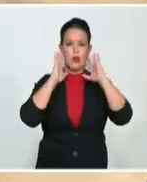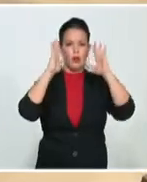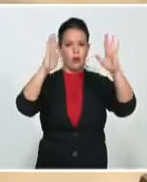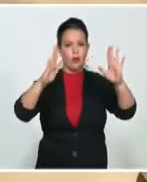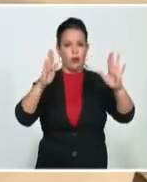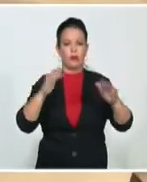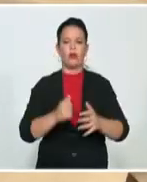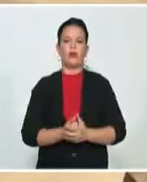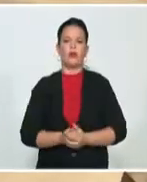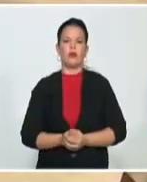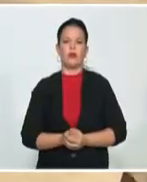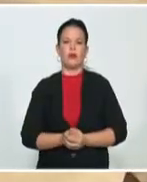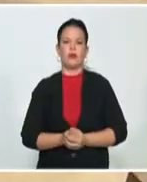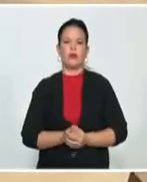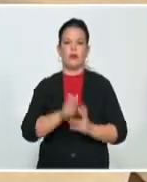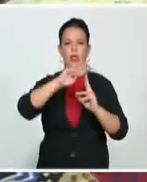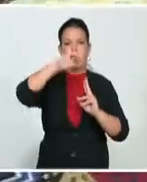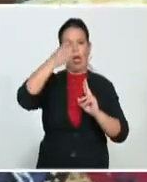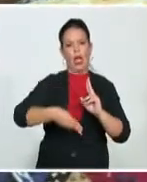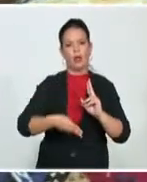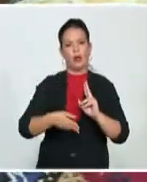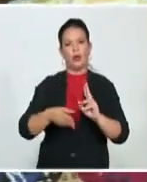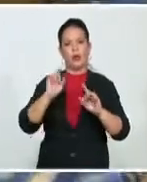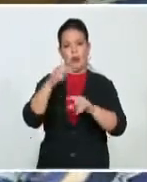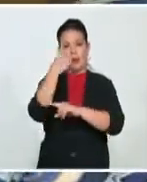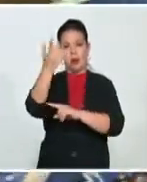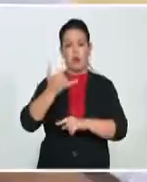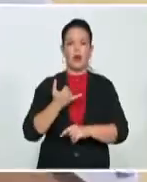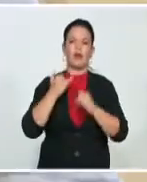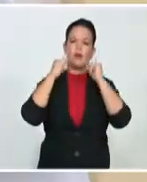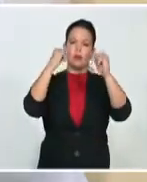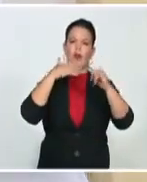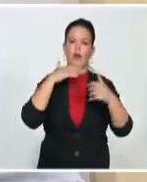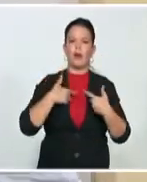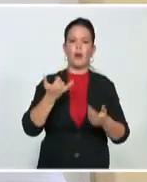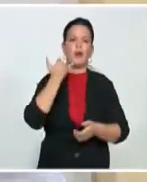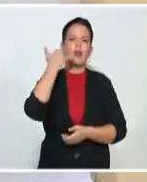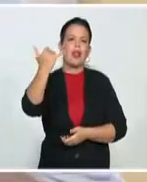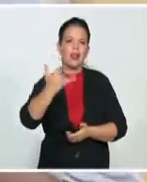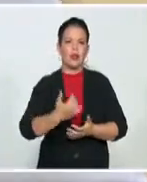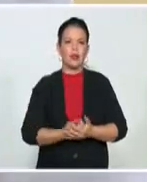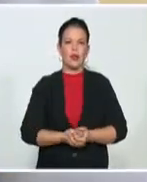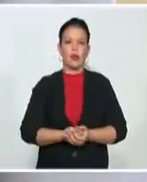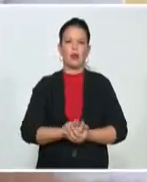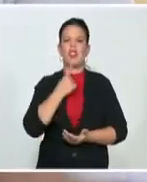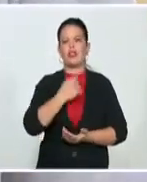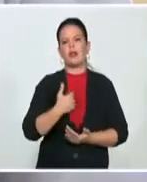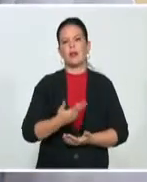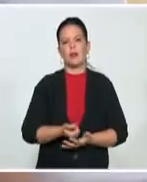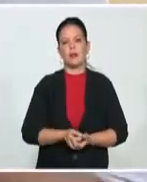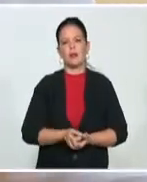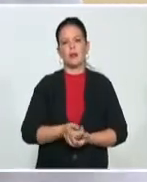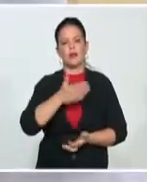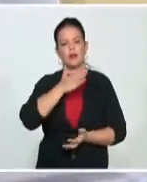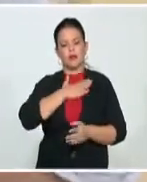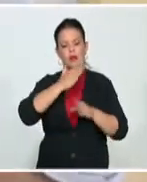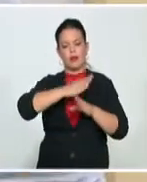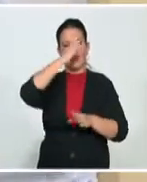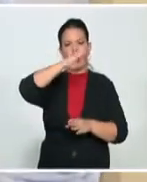la noticia vía telefónica, el creador transmitió su alegría. Santiago y todos los teatristas que representan